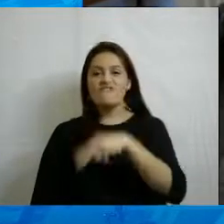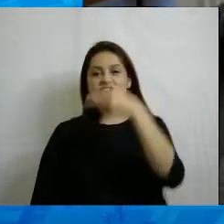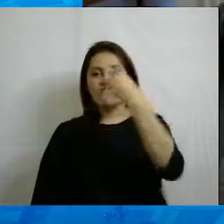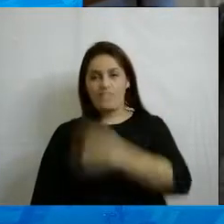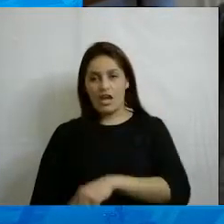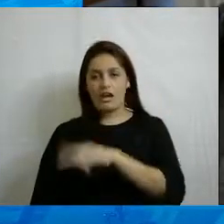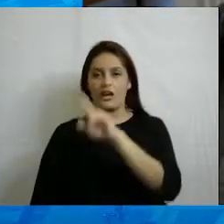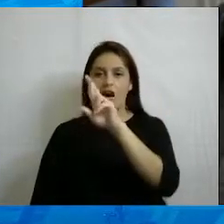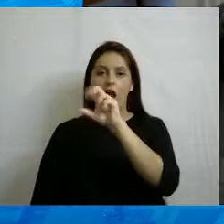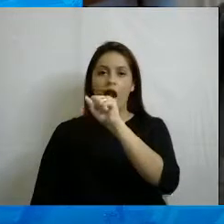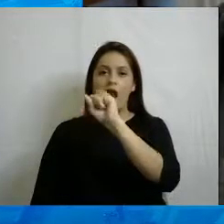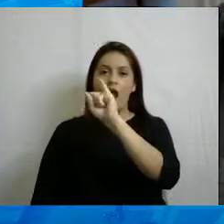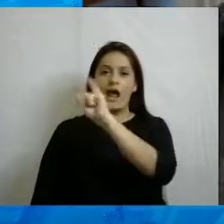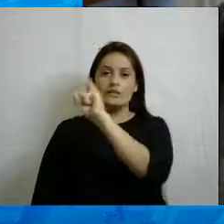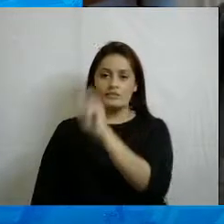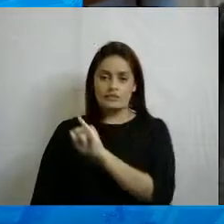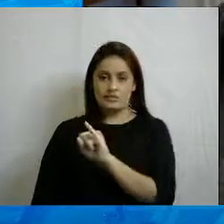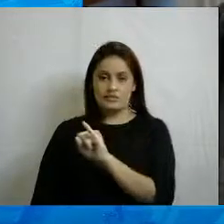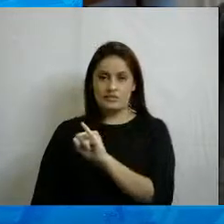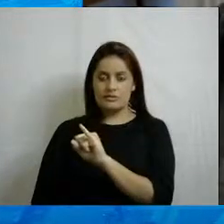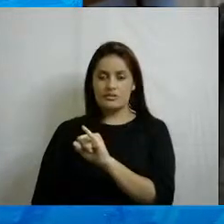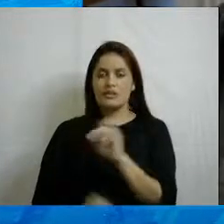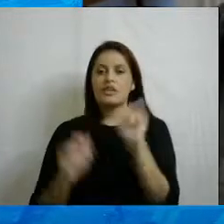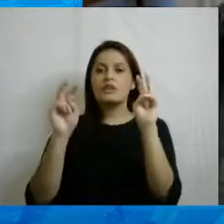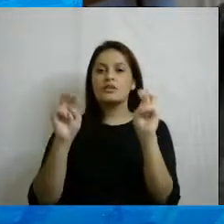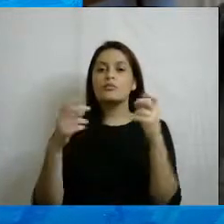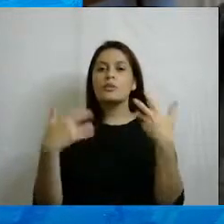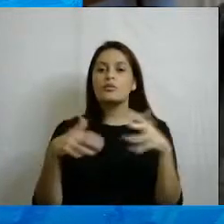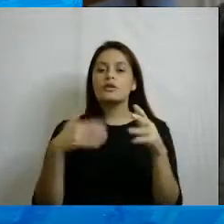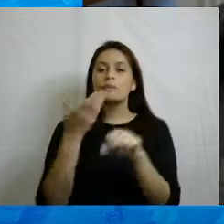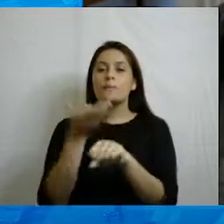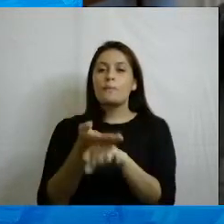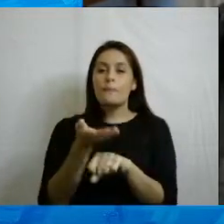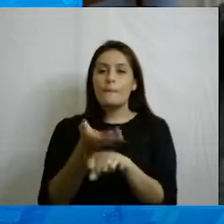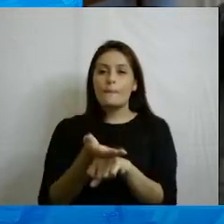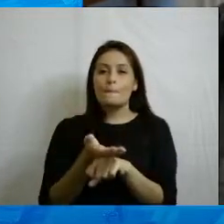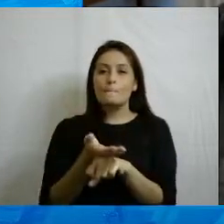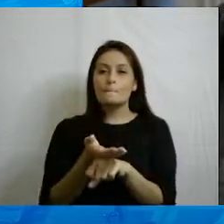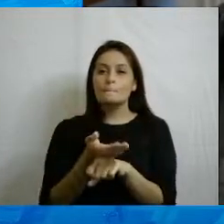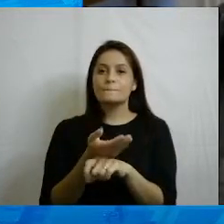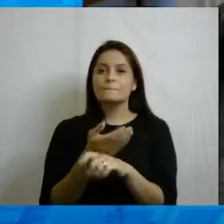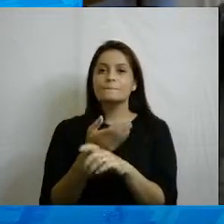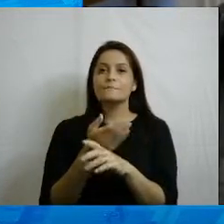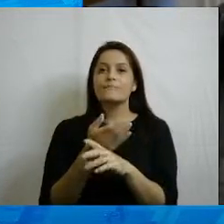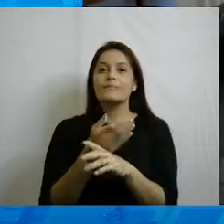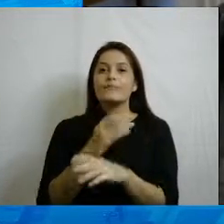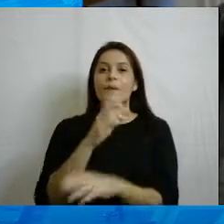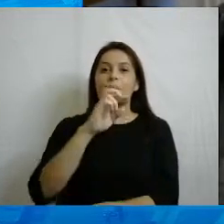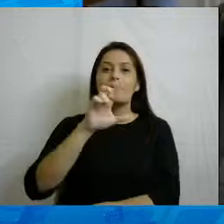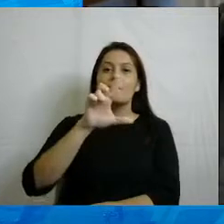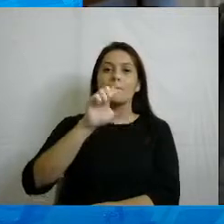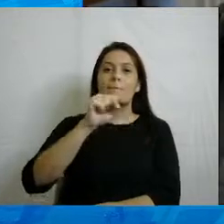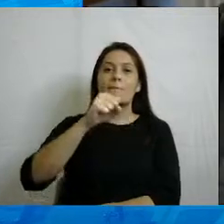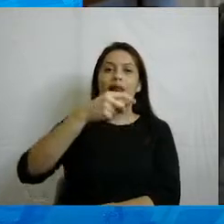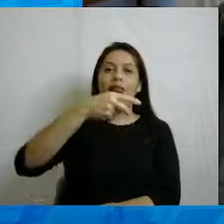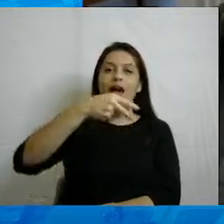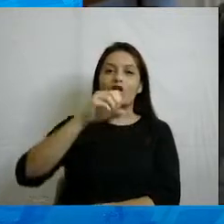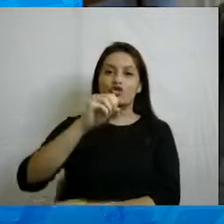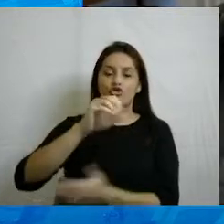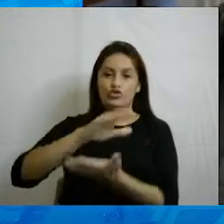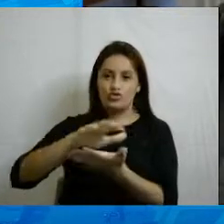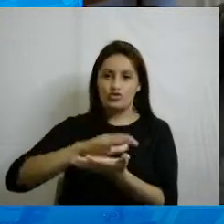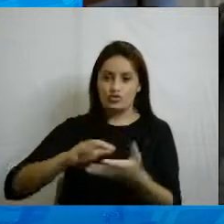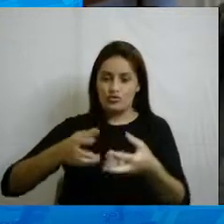el tema aquí importante es que nosotros lo que solicitamos es un plano de nuestra población, porque